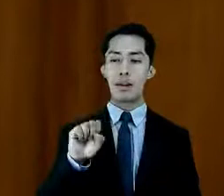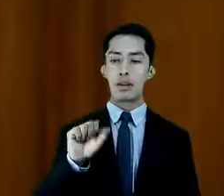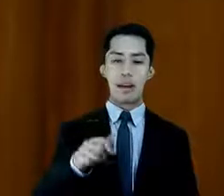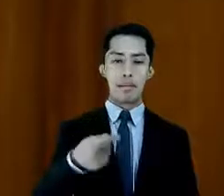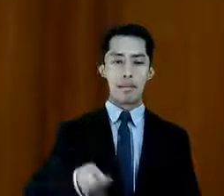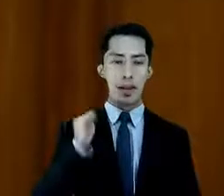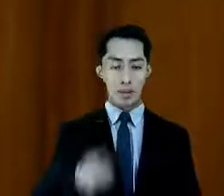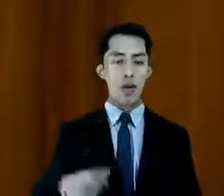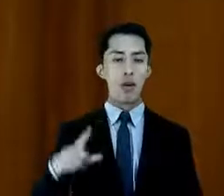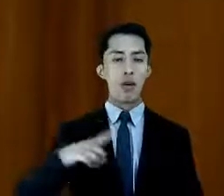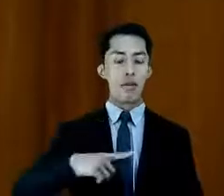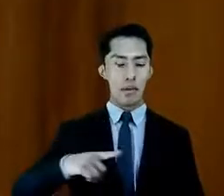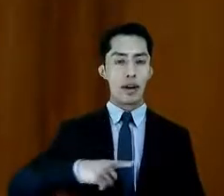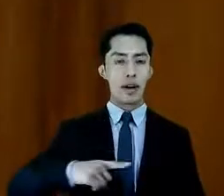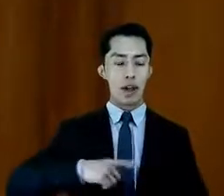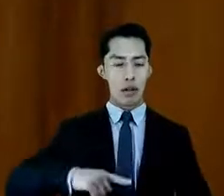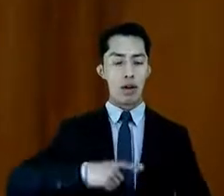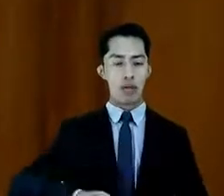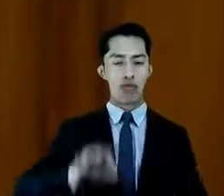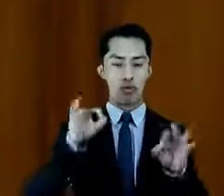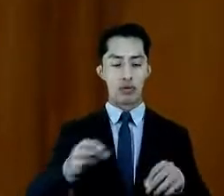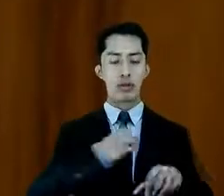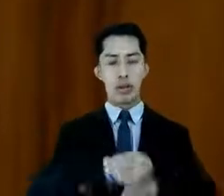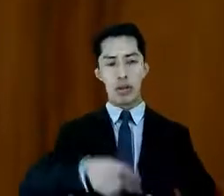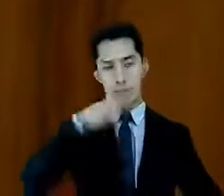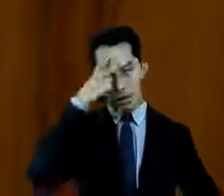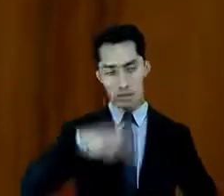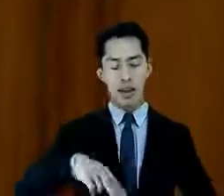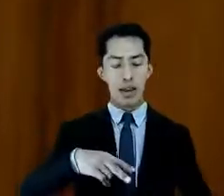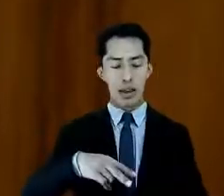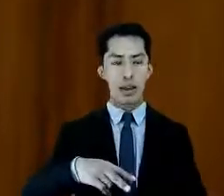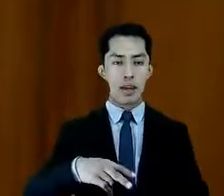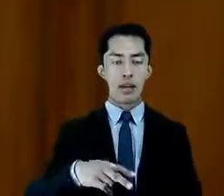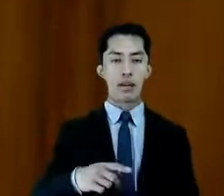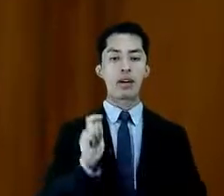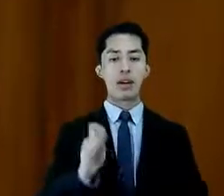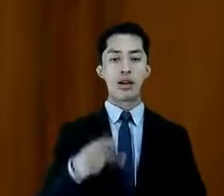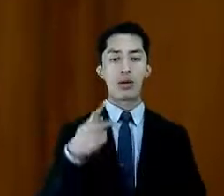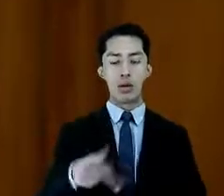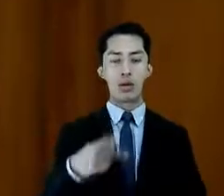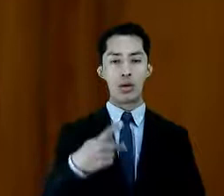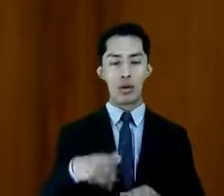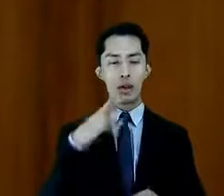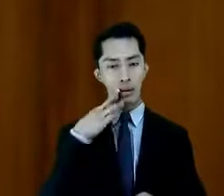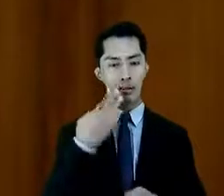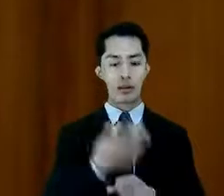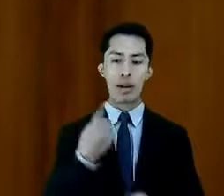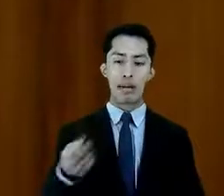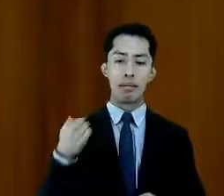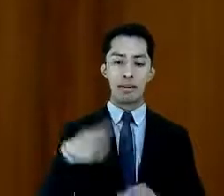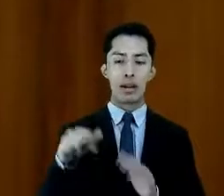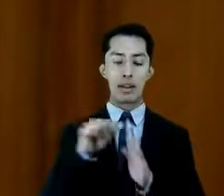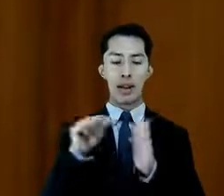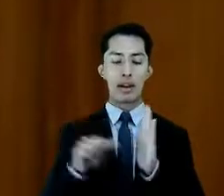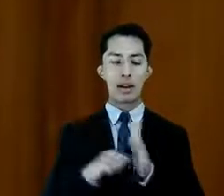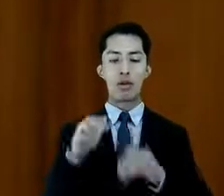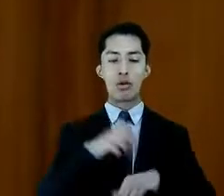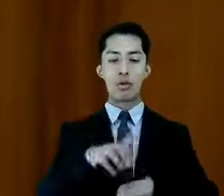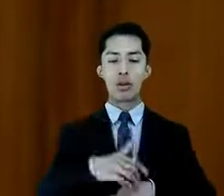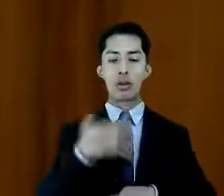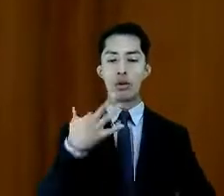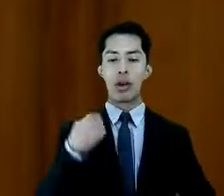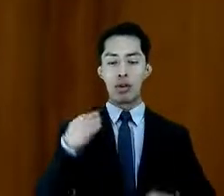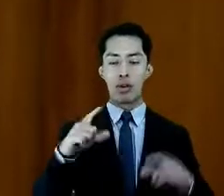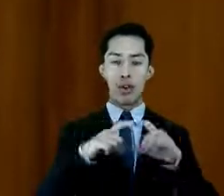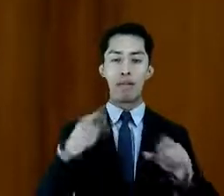gobernador constitucional del Estado de México, en el ejercicio de las facultades que me confieren los artículos 51,